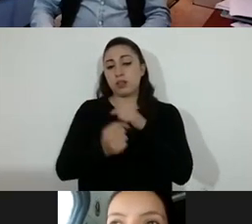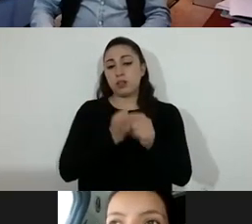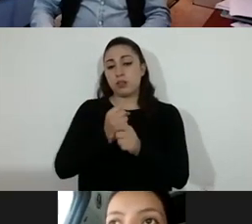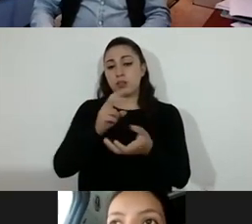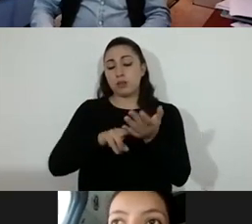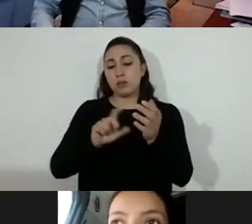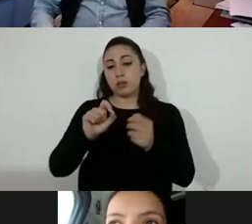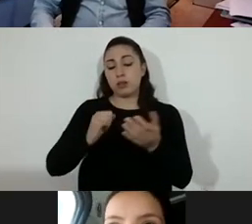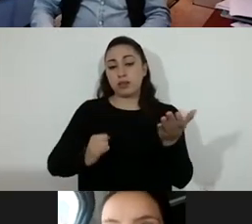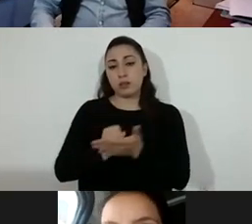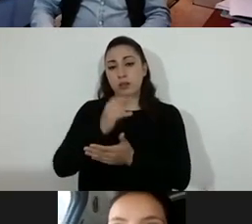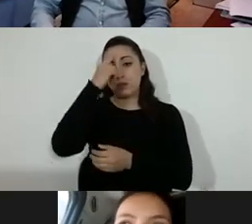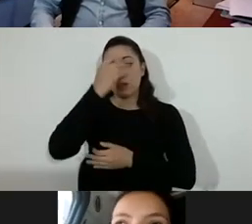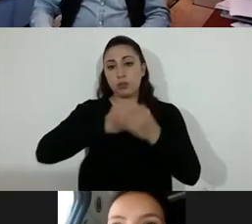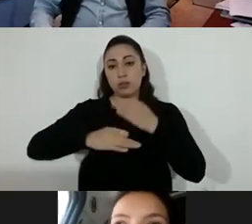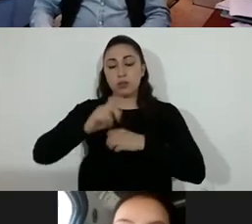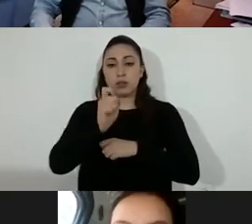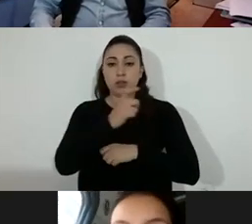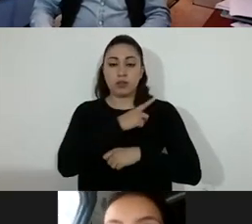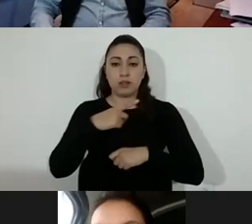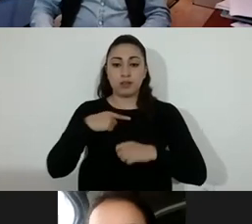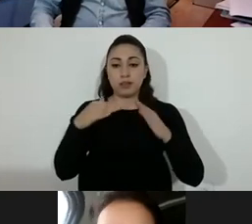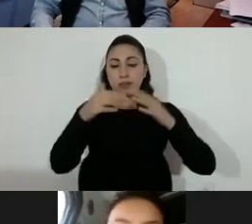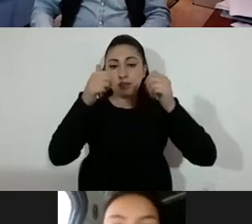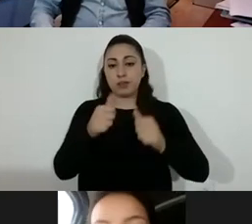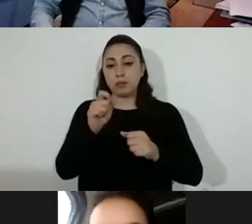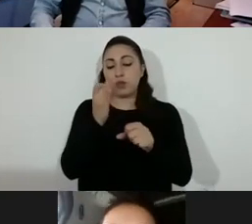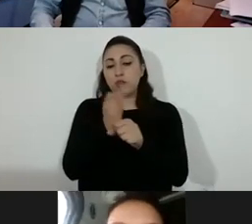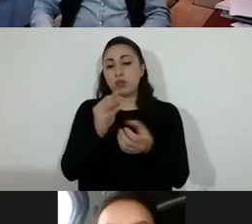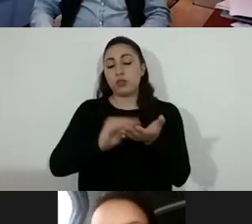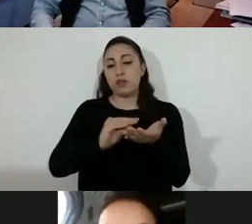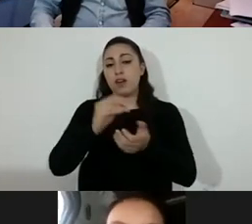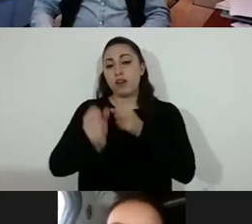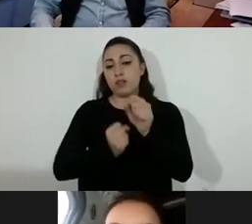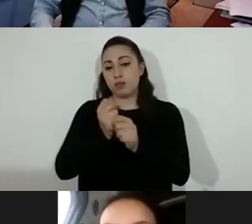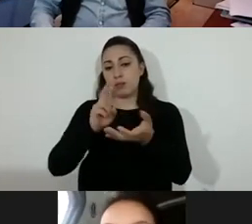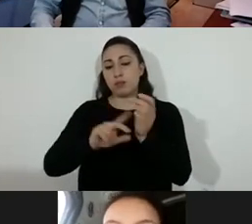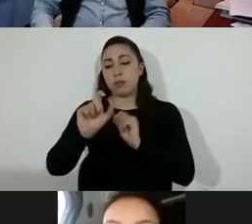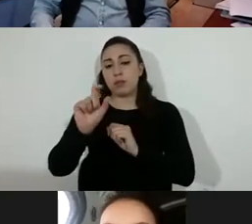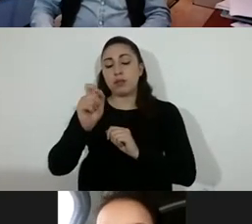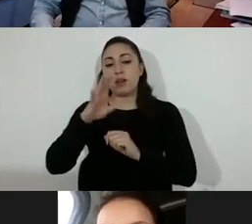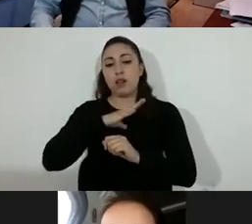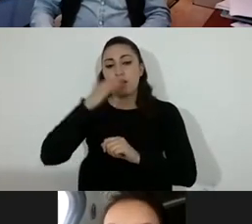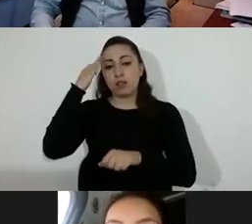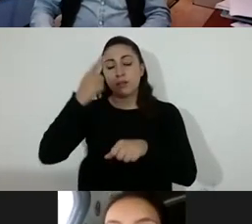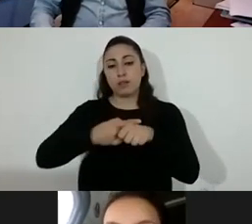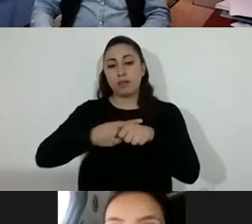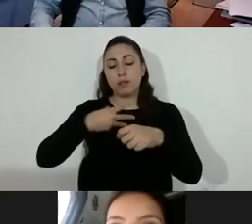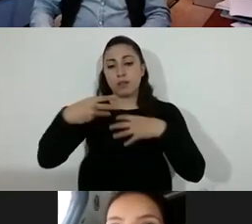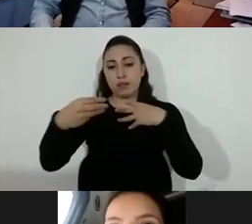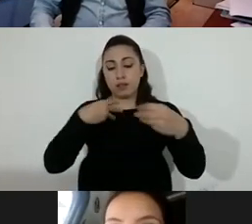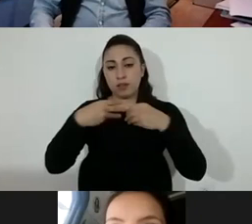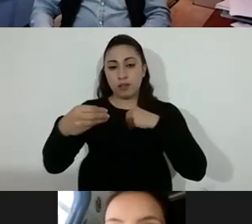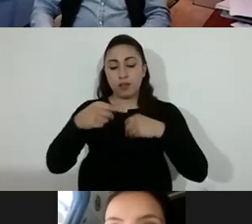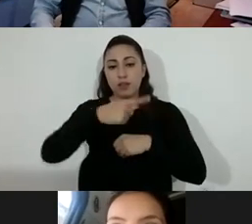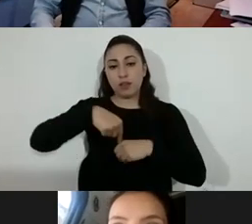que prevalecen durante el primer semestre de 2021, aunado a las circunstancias de índole legal o de